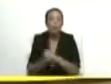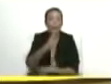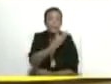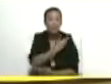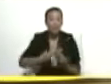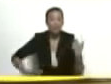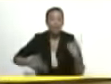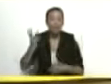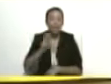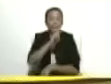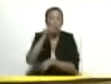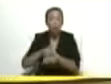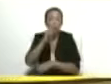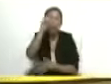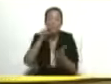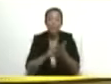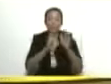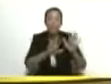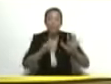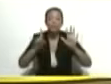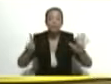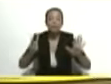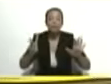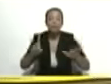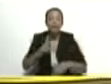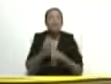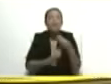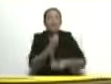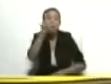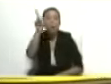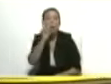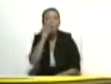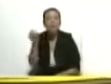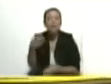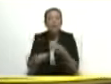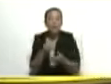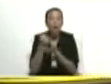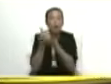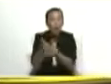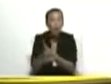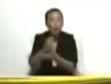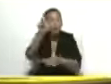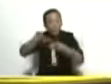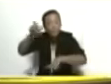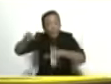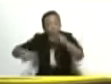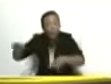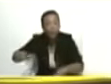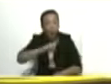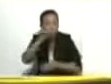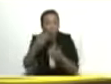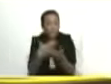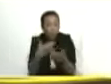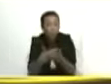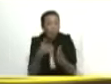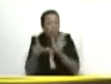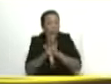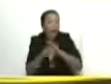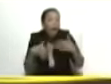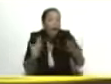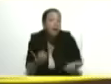Presidente de la Asamblea Nacional 2017. ¿Y qué hizo? Ayudó al país, ayudó al pueblo, propuso alguna ley.